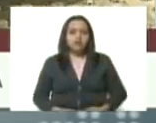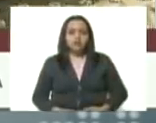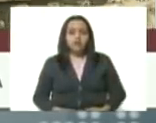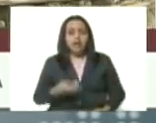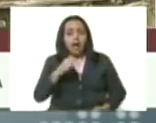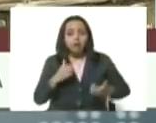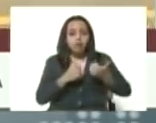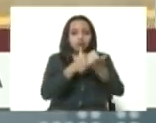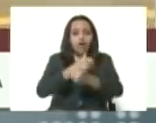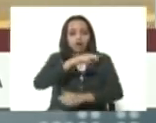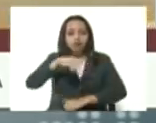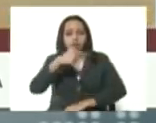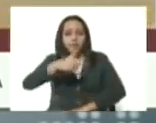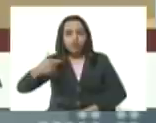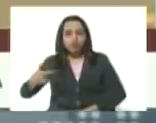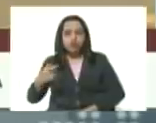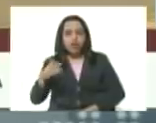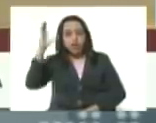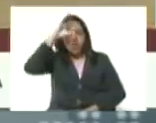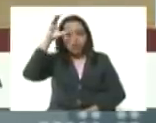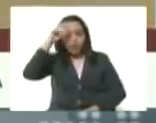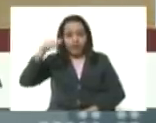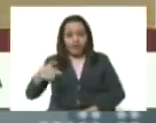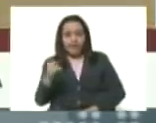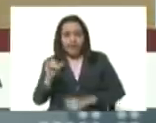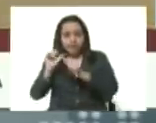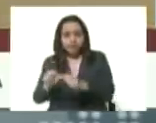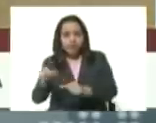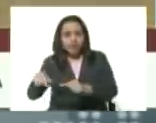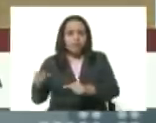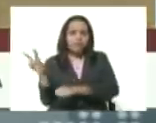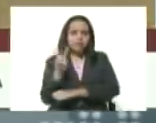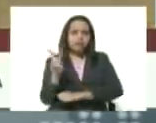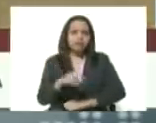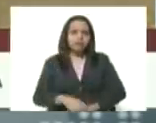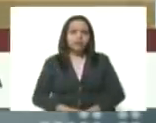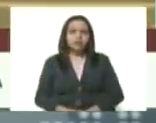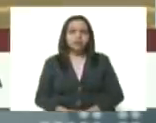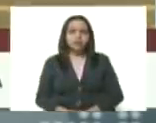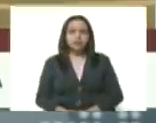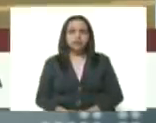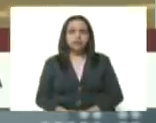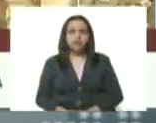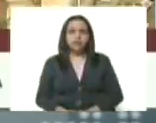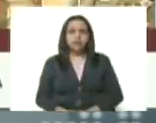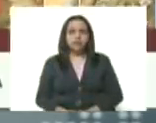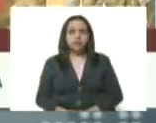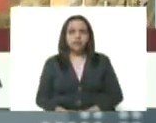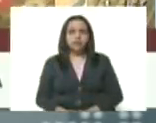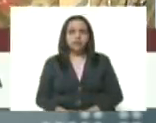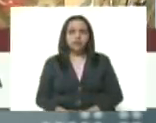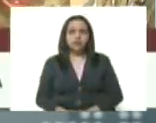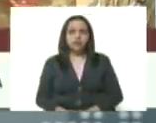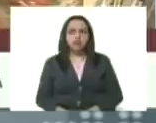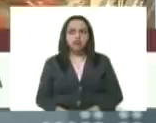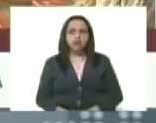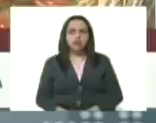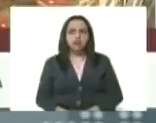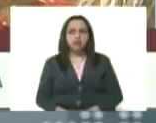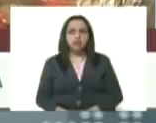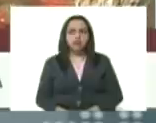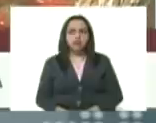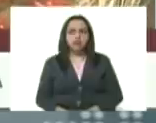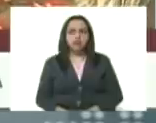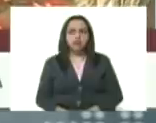que apoyaron a nuestros ciudadanos turcos que han estado durante todos estos días en Venezuela. Finally, I want to congratulate the Venezuelan government in